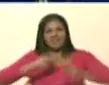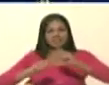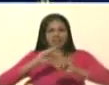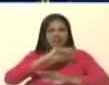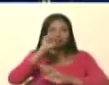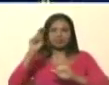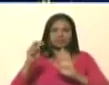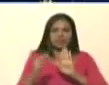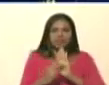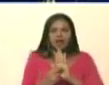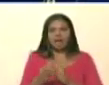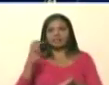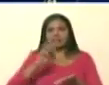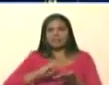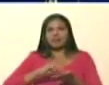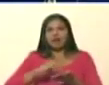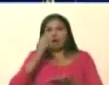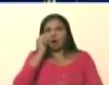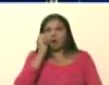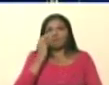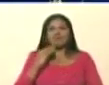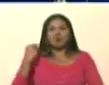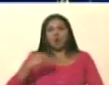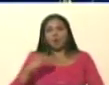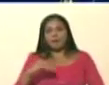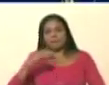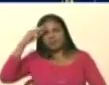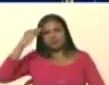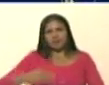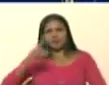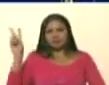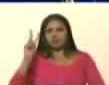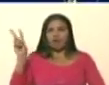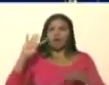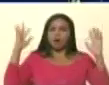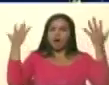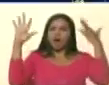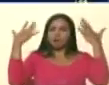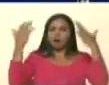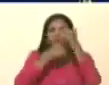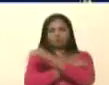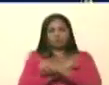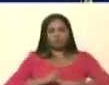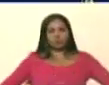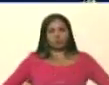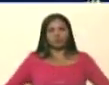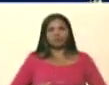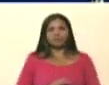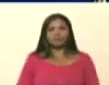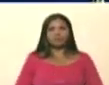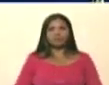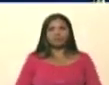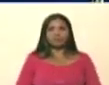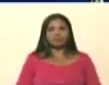de miranda este joven militar venezolano un aplauso a nuestra fuerza armada nacional bolivariana